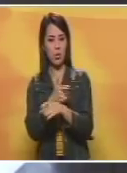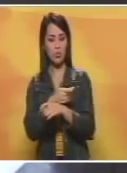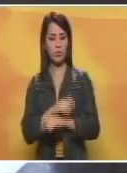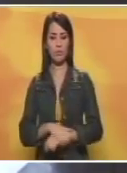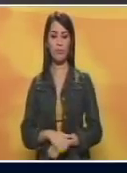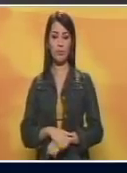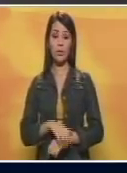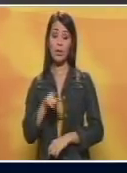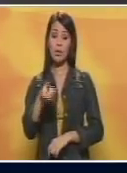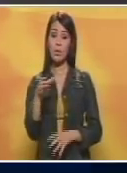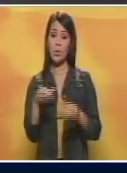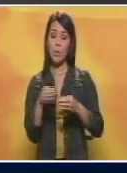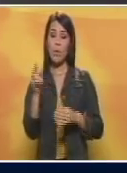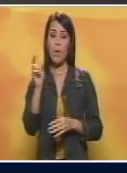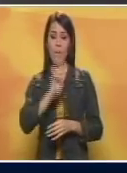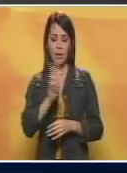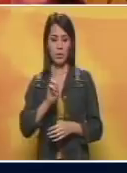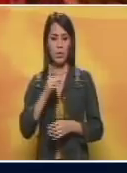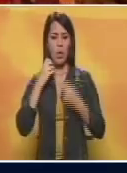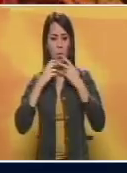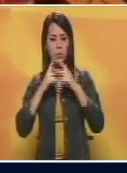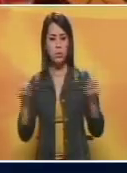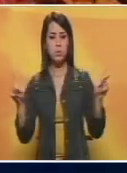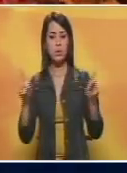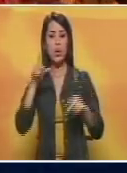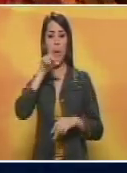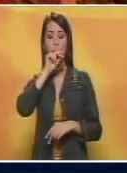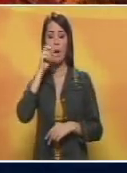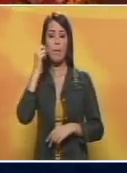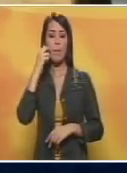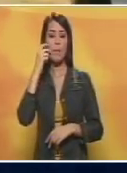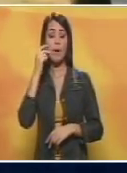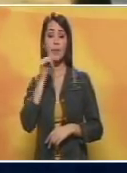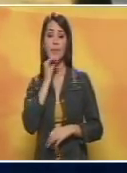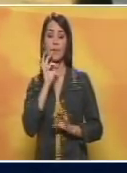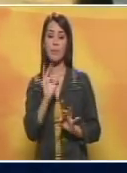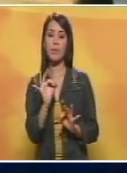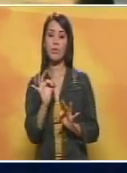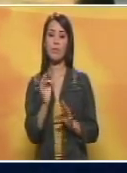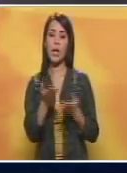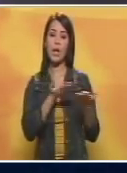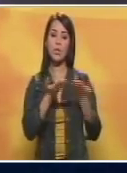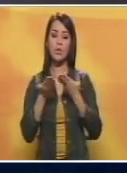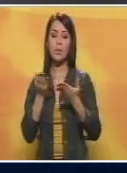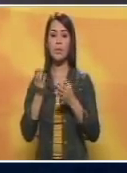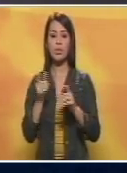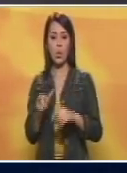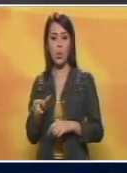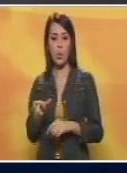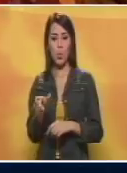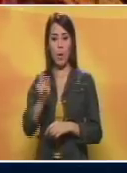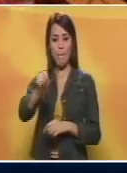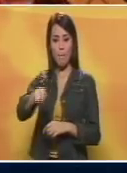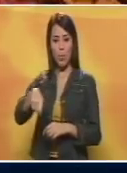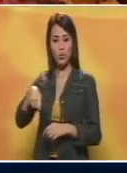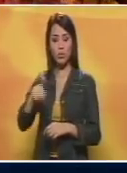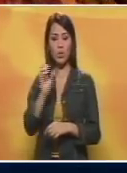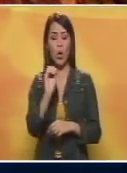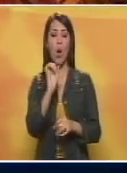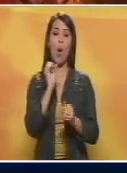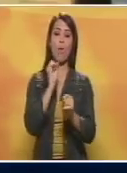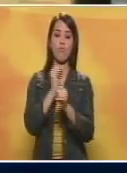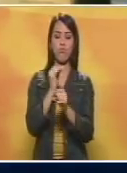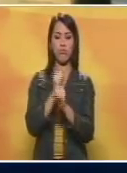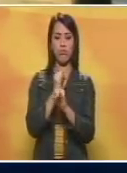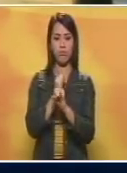de venezuela a través de un comunicado publicado en su cuenta oficial de twitter informó que los servicios como puntos de venta los pagos por internet